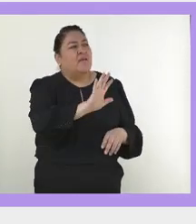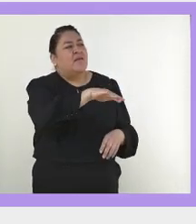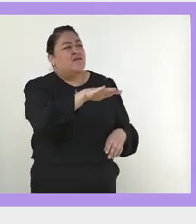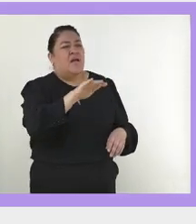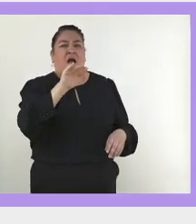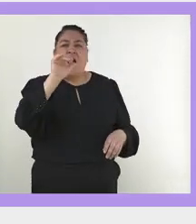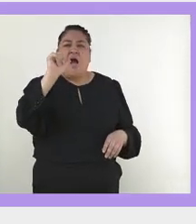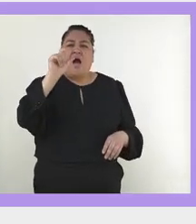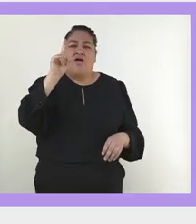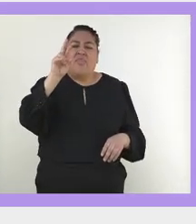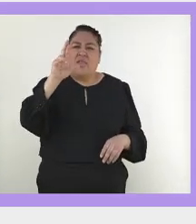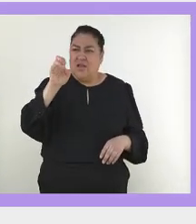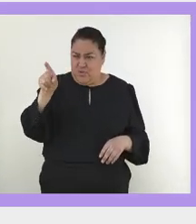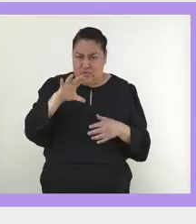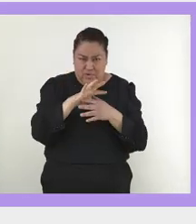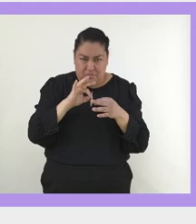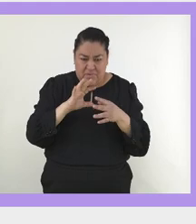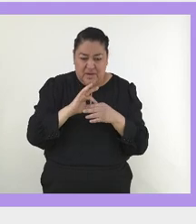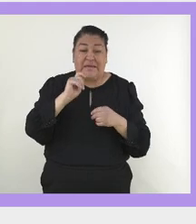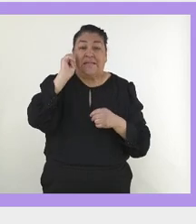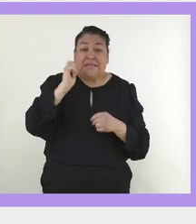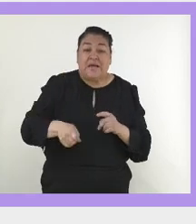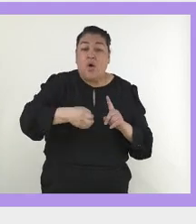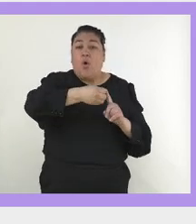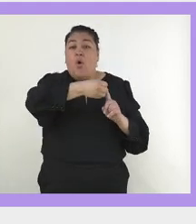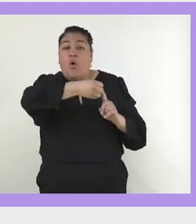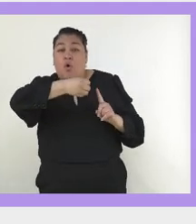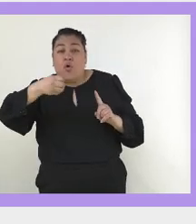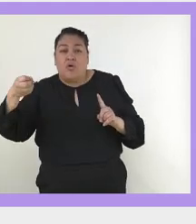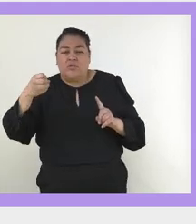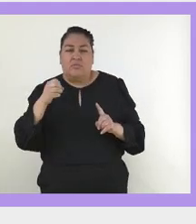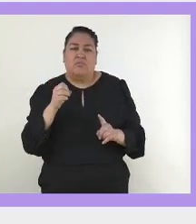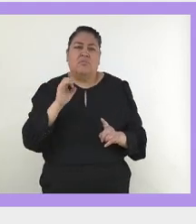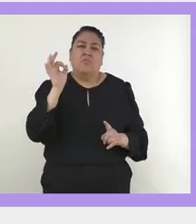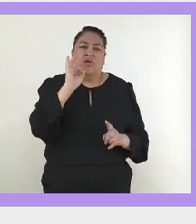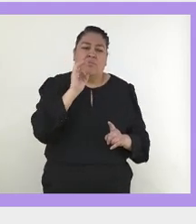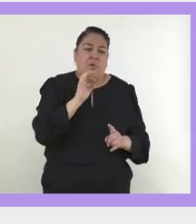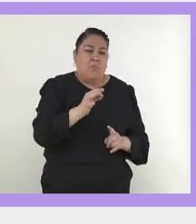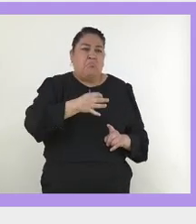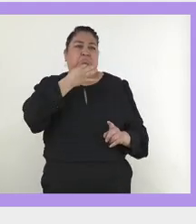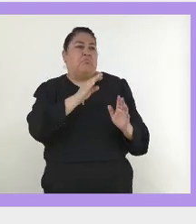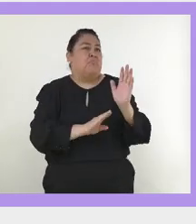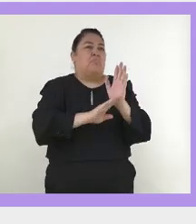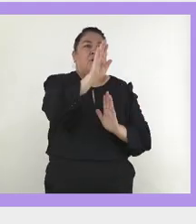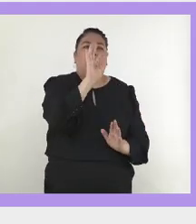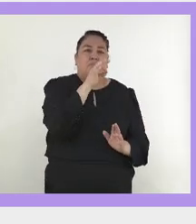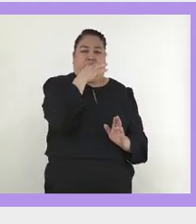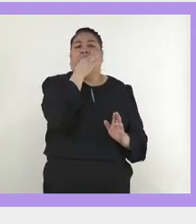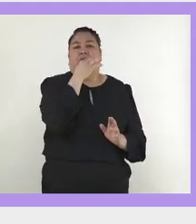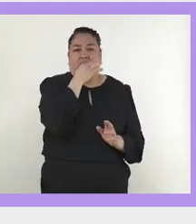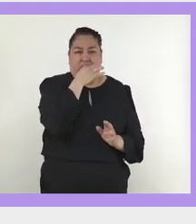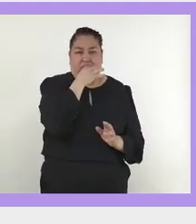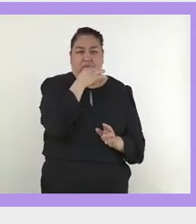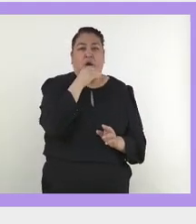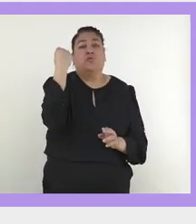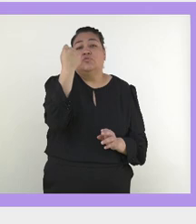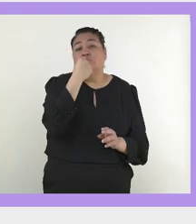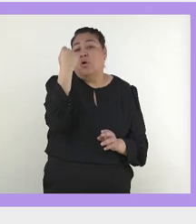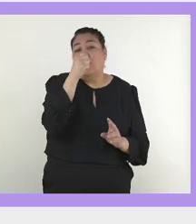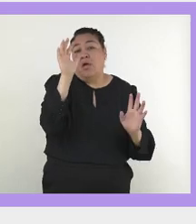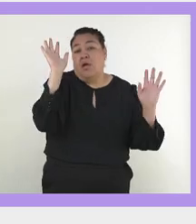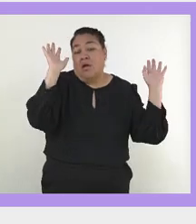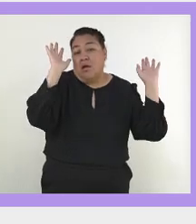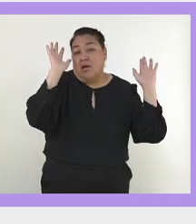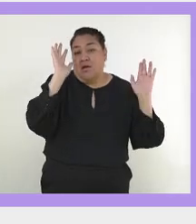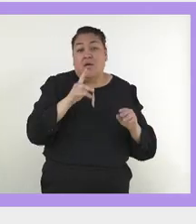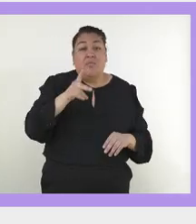se puede tener éxito de inmediato o por alguna cuestión no va a decir de suerte sino la liga